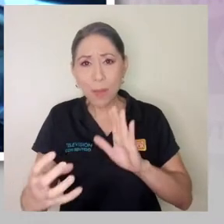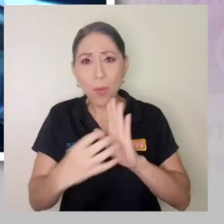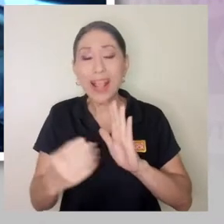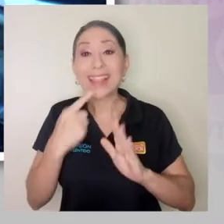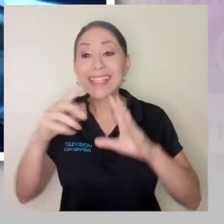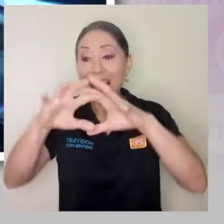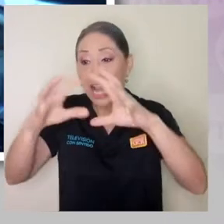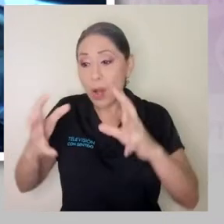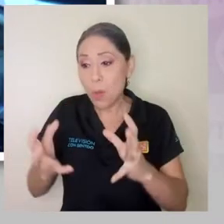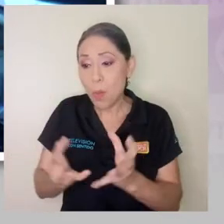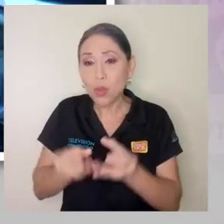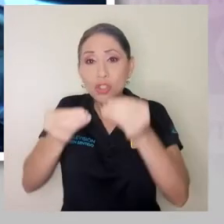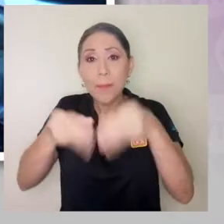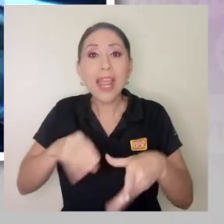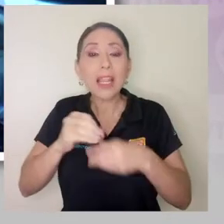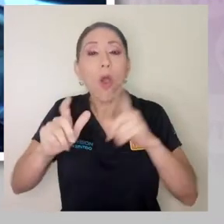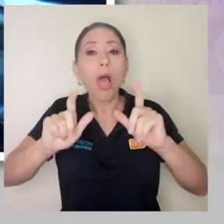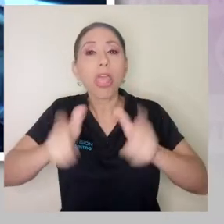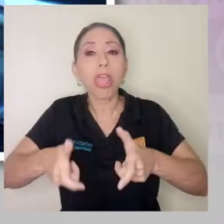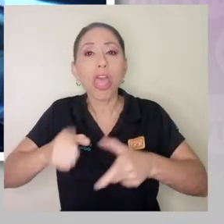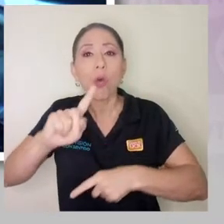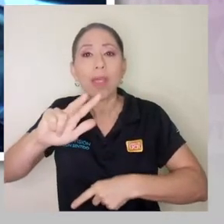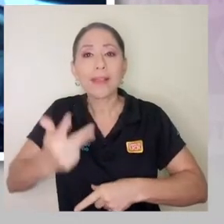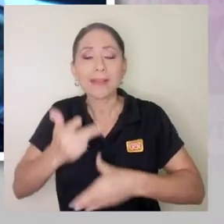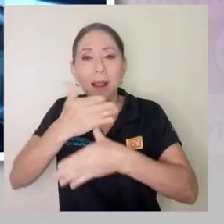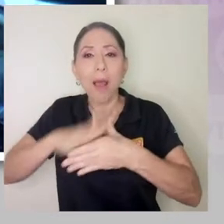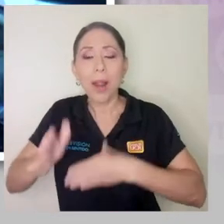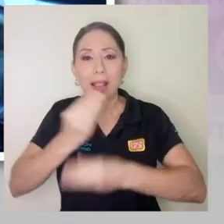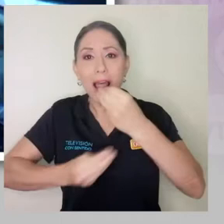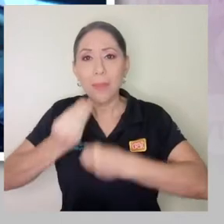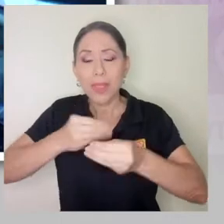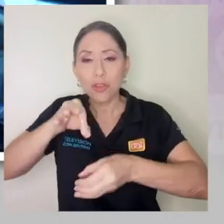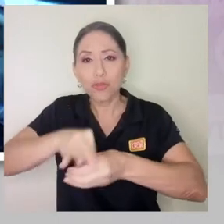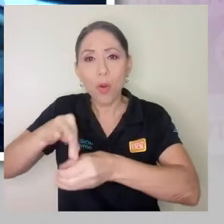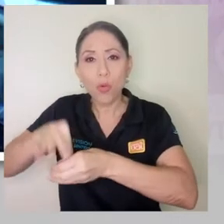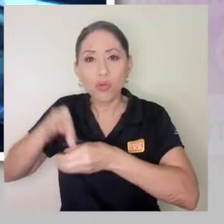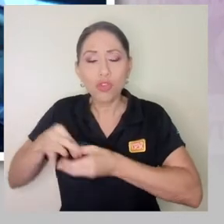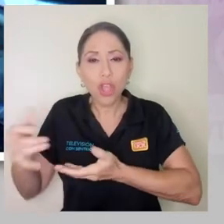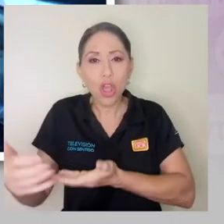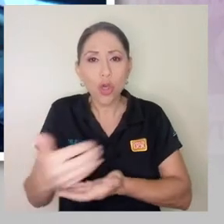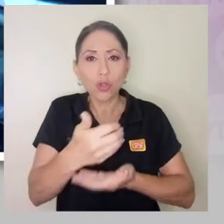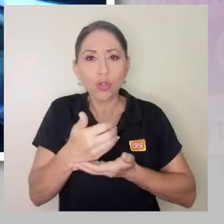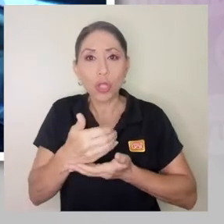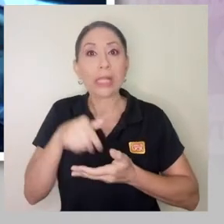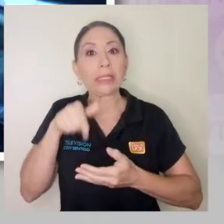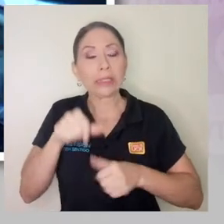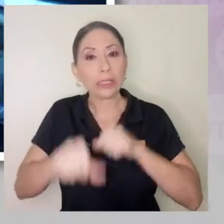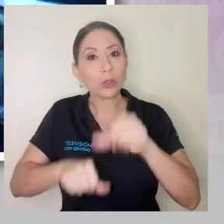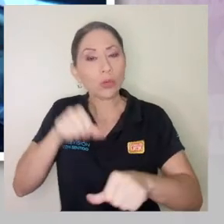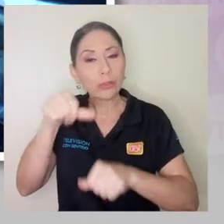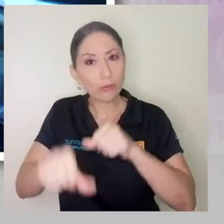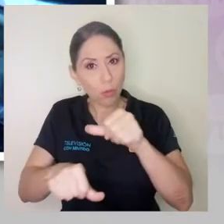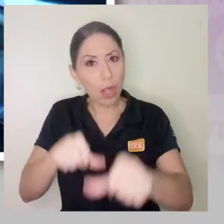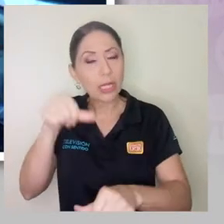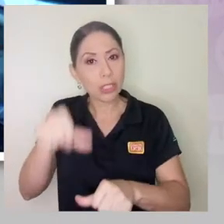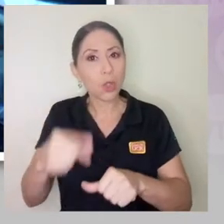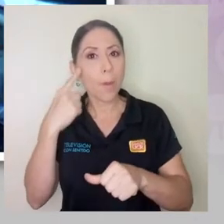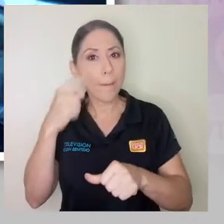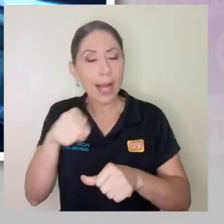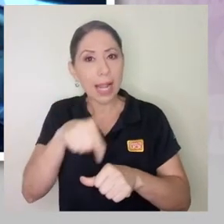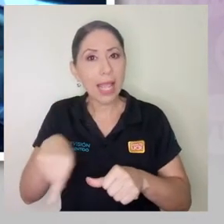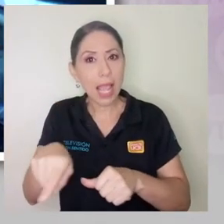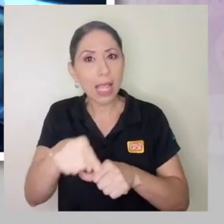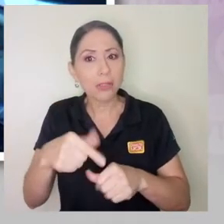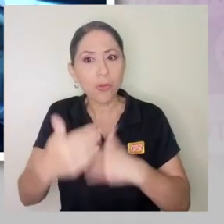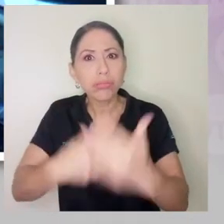se pierde o se desperdicia cerca de la tercera parte de los alimentos producidos, que tiene todo un esfuerzo en llegar a